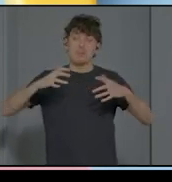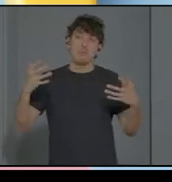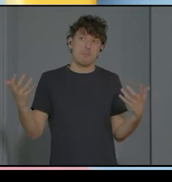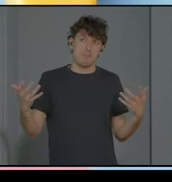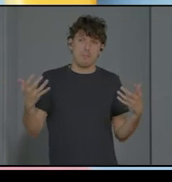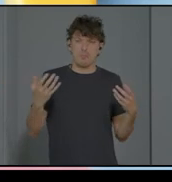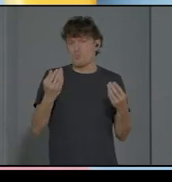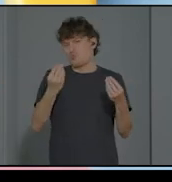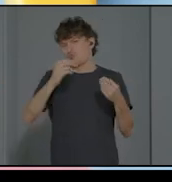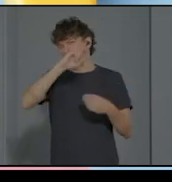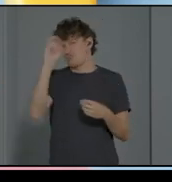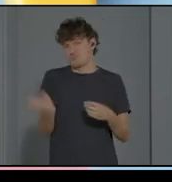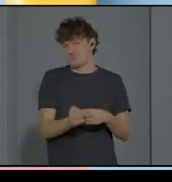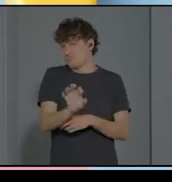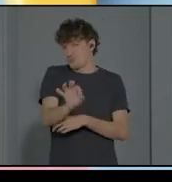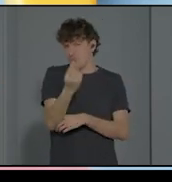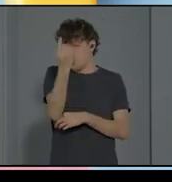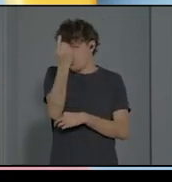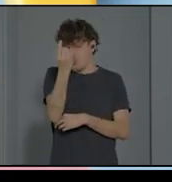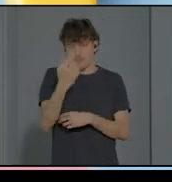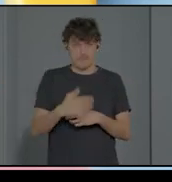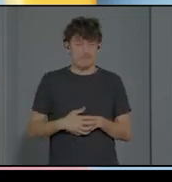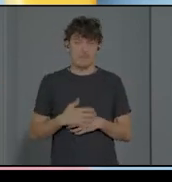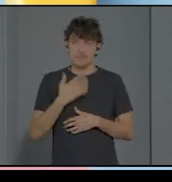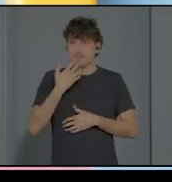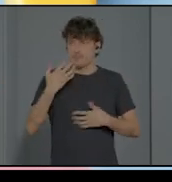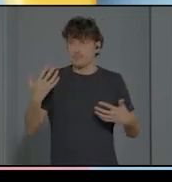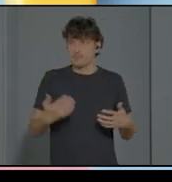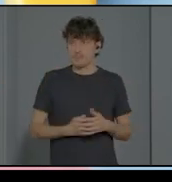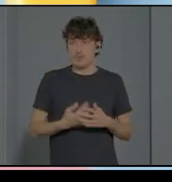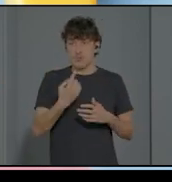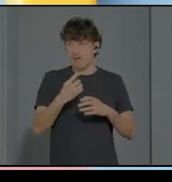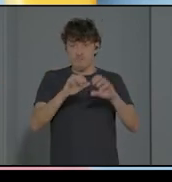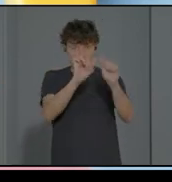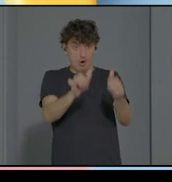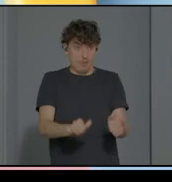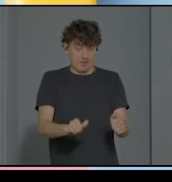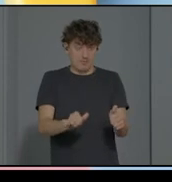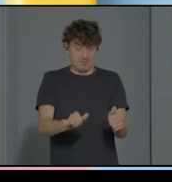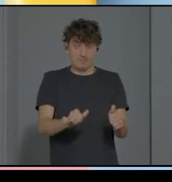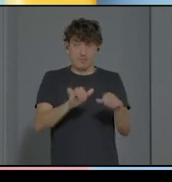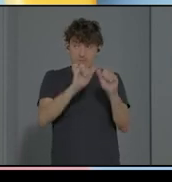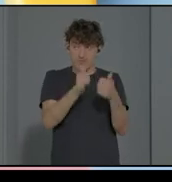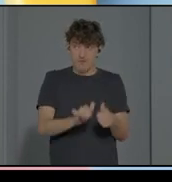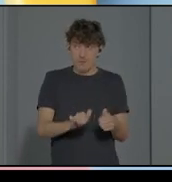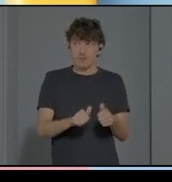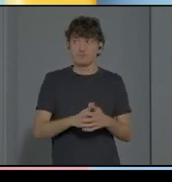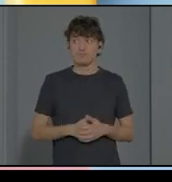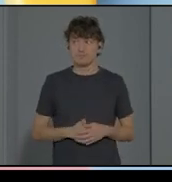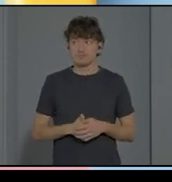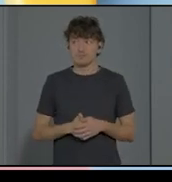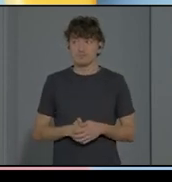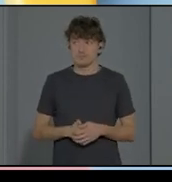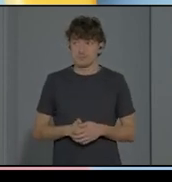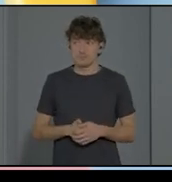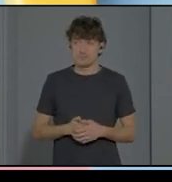tenemos una forma y podemos ver si la forma de esta señal es parecida